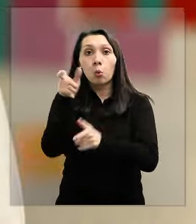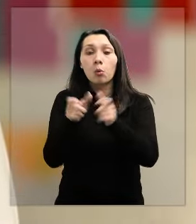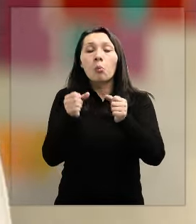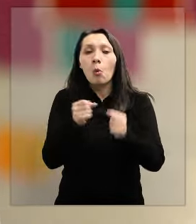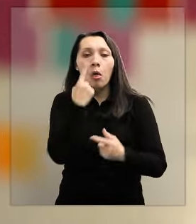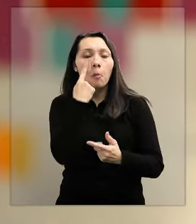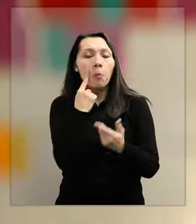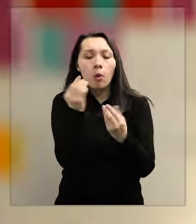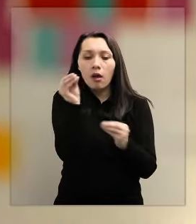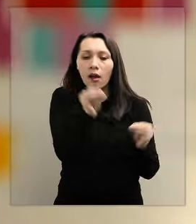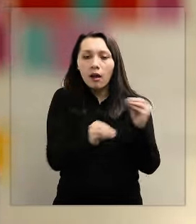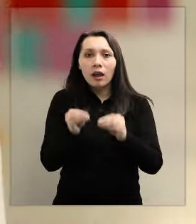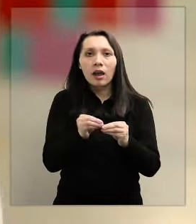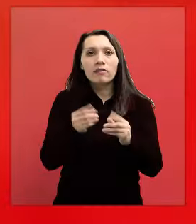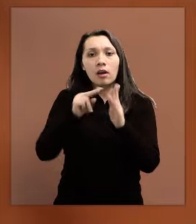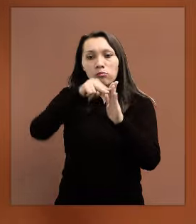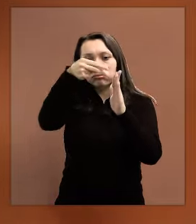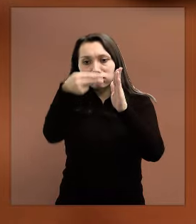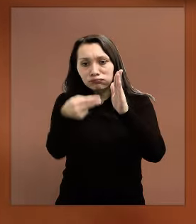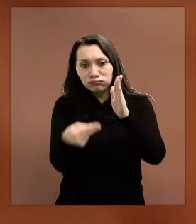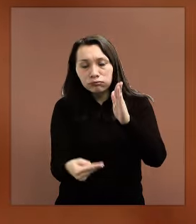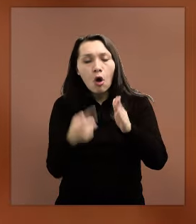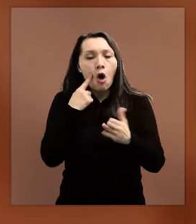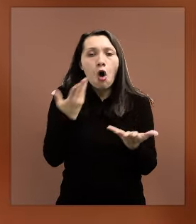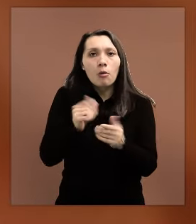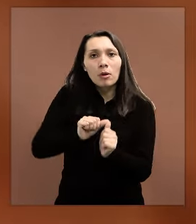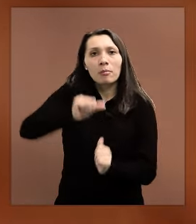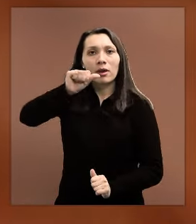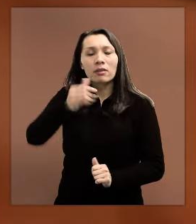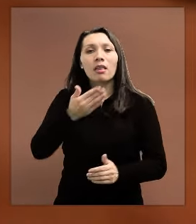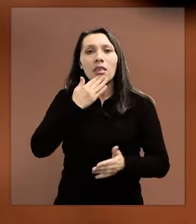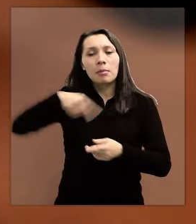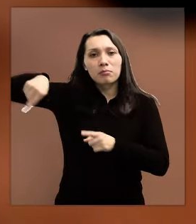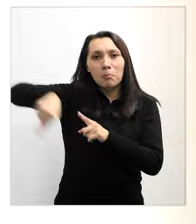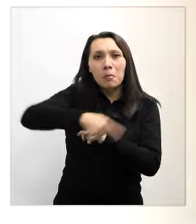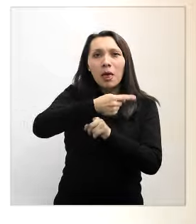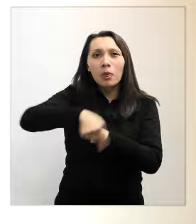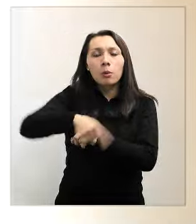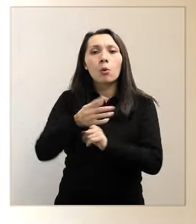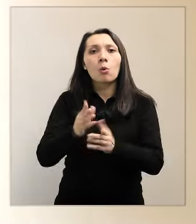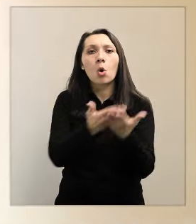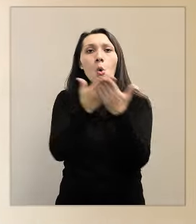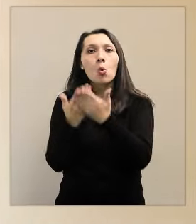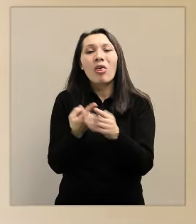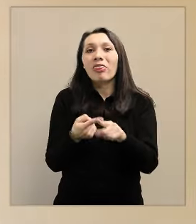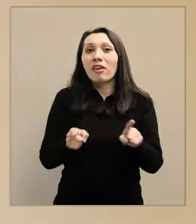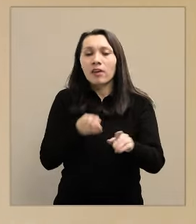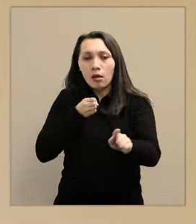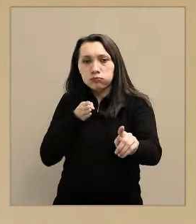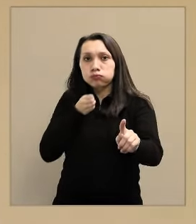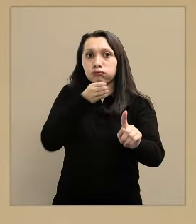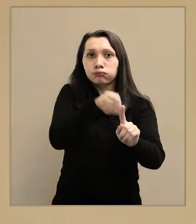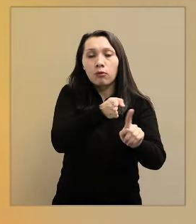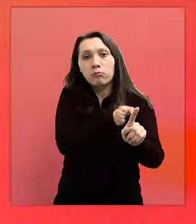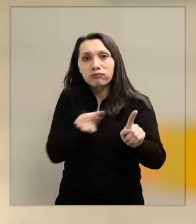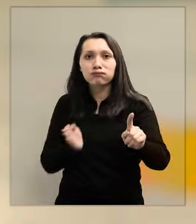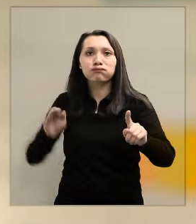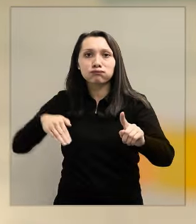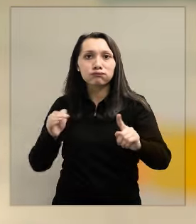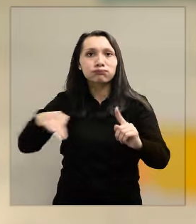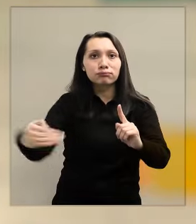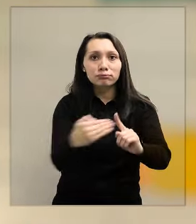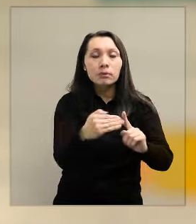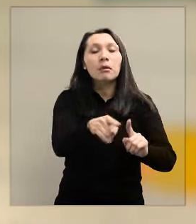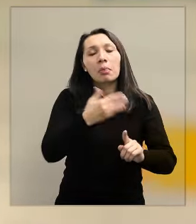hacer experimentos, por ejemplo, de caída libre, de péndulo, puedan estudiar la diferencia entre distancia y desplazamiento a